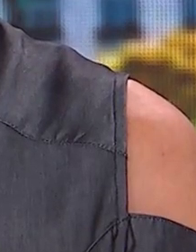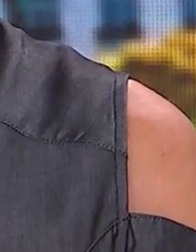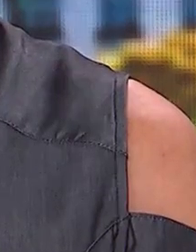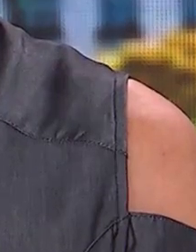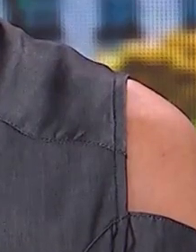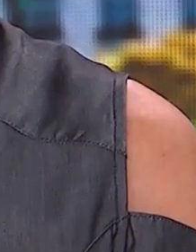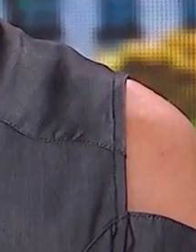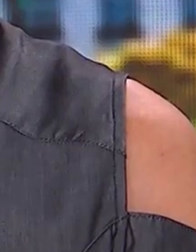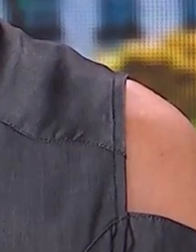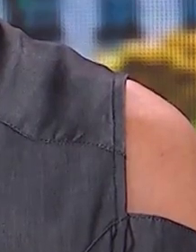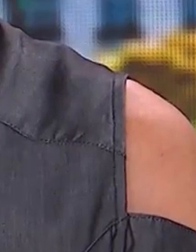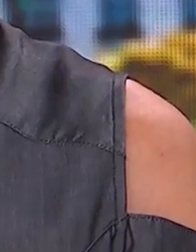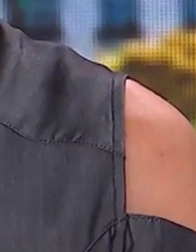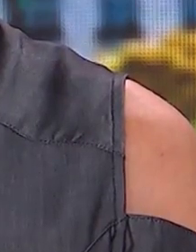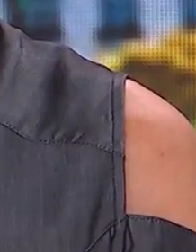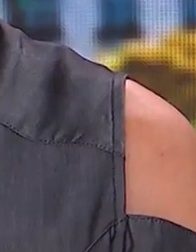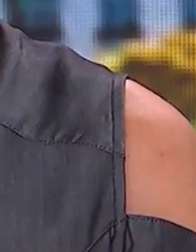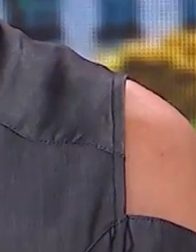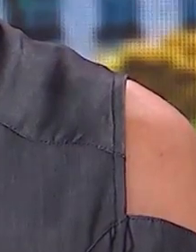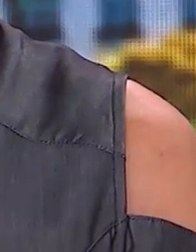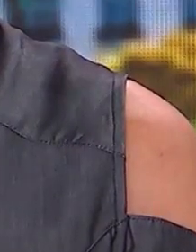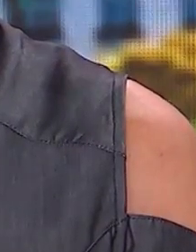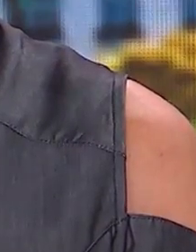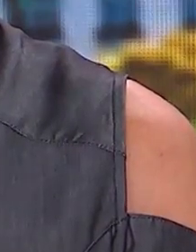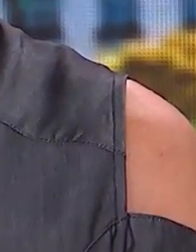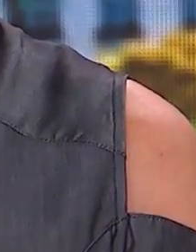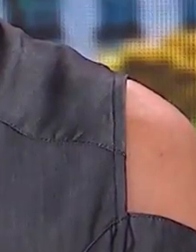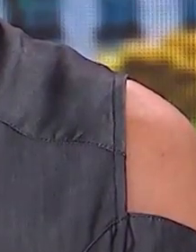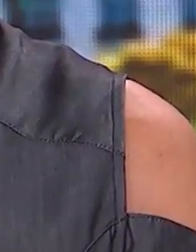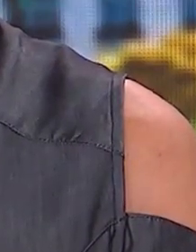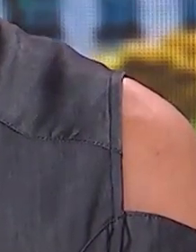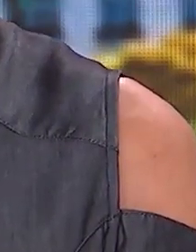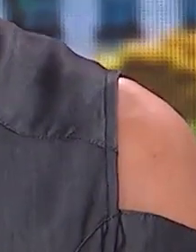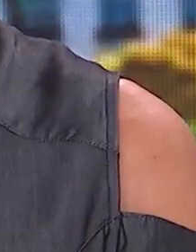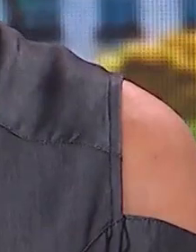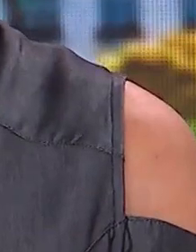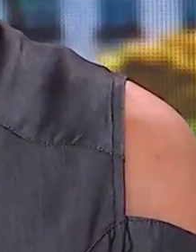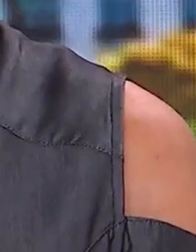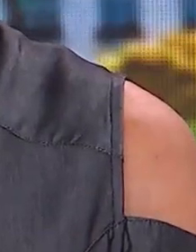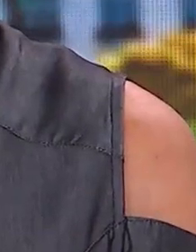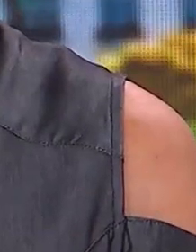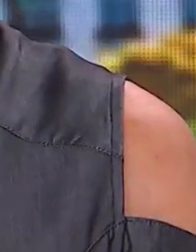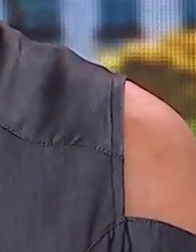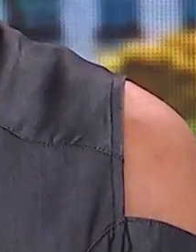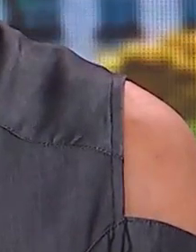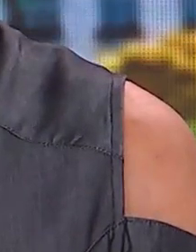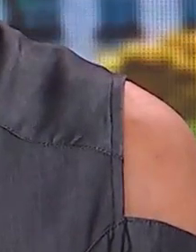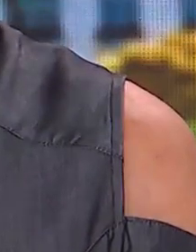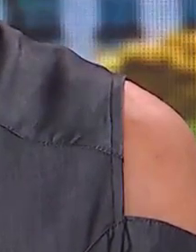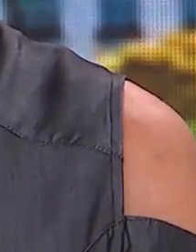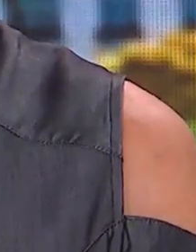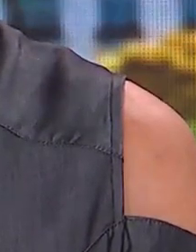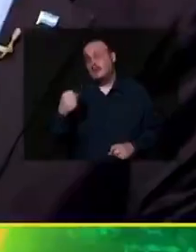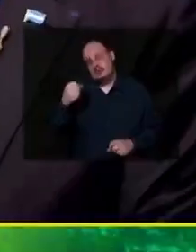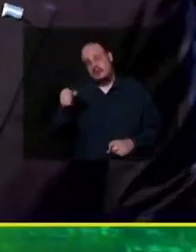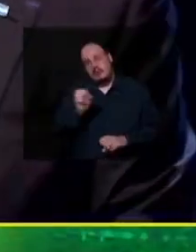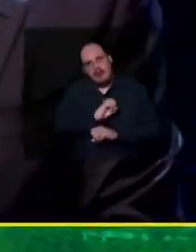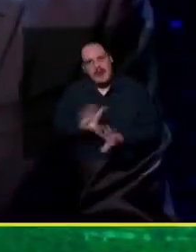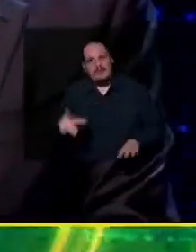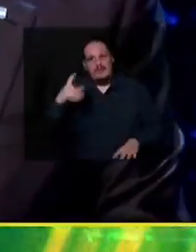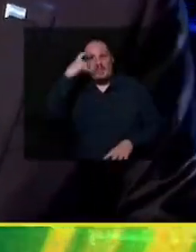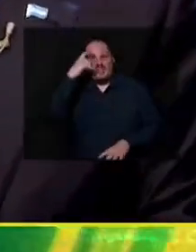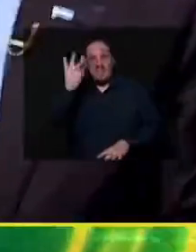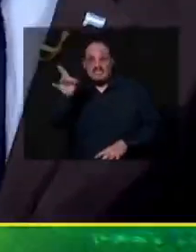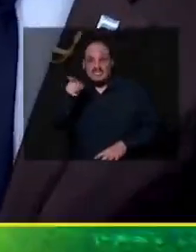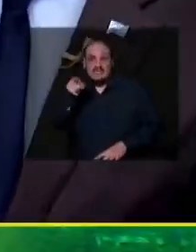República he oído barbaridades o sea actitudes negaciones que no tienen sentido no